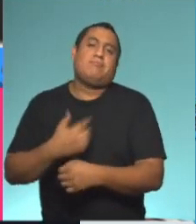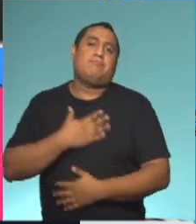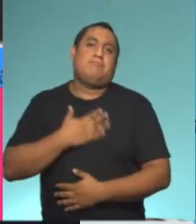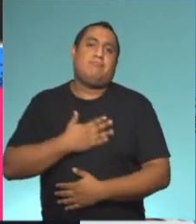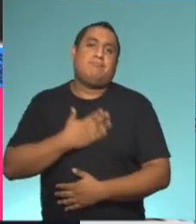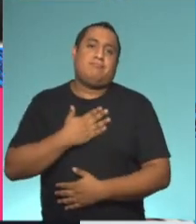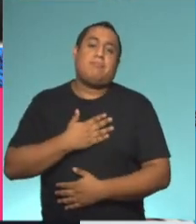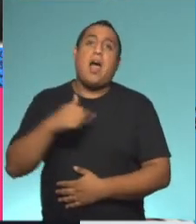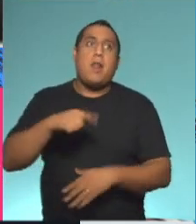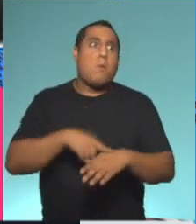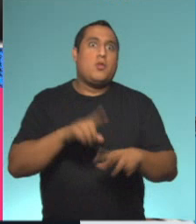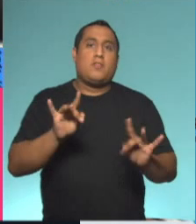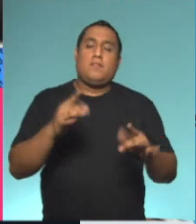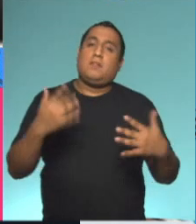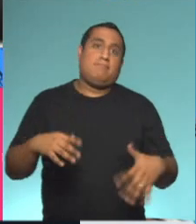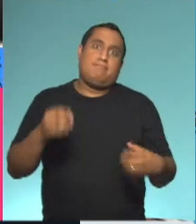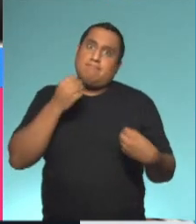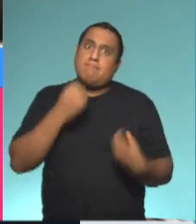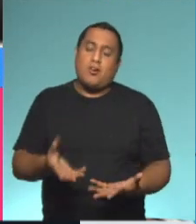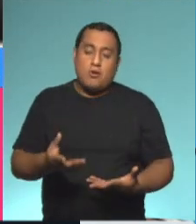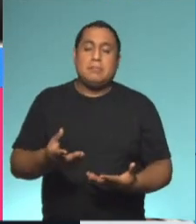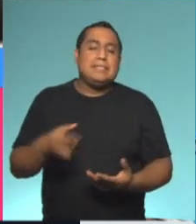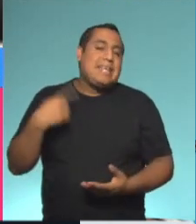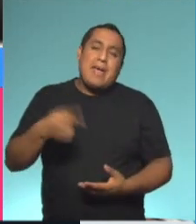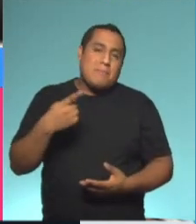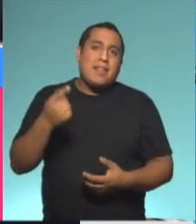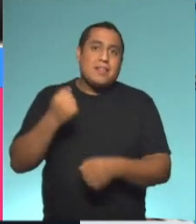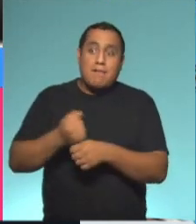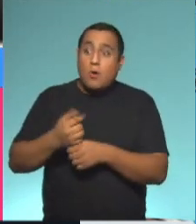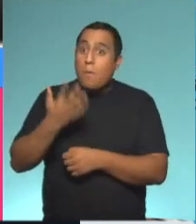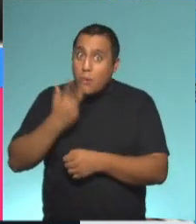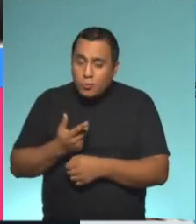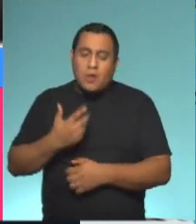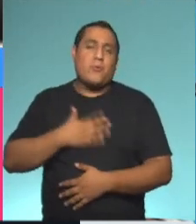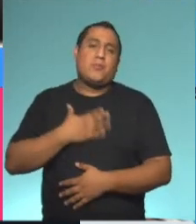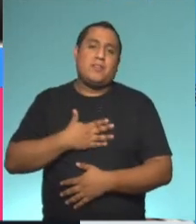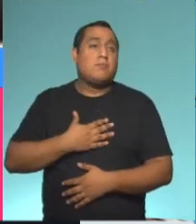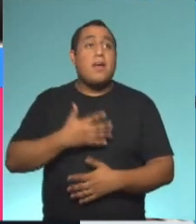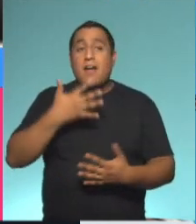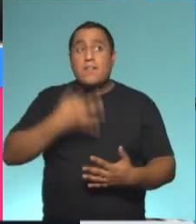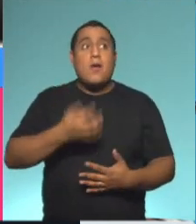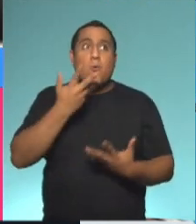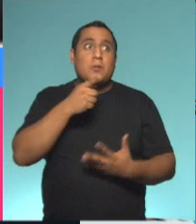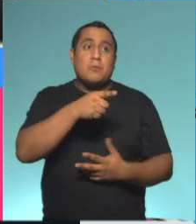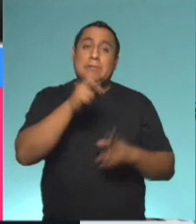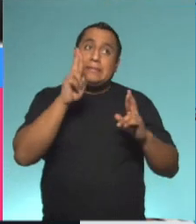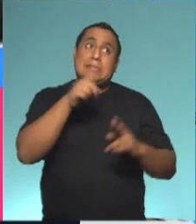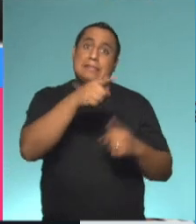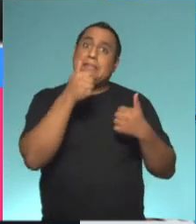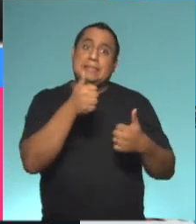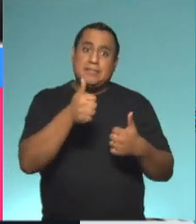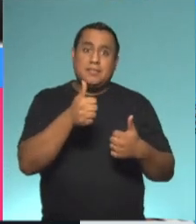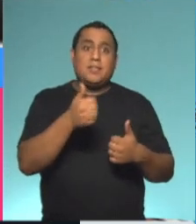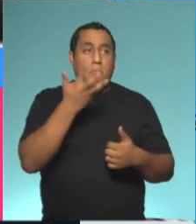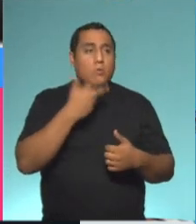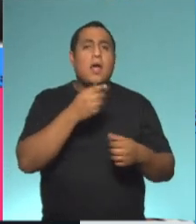tiempos y siempre, ¿no? Obviamente. Y de verdad, te deseo todo lo mejor y me encanta que sean